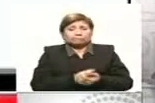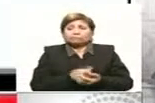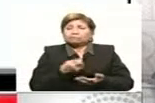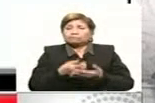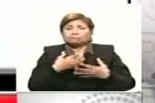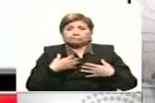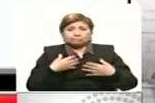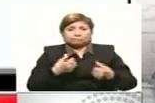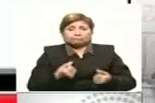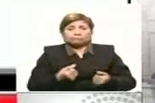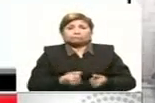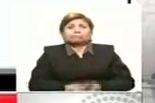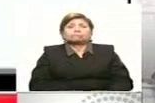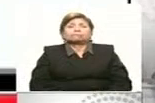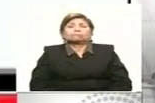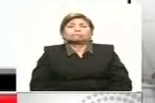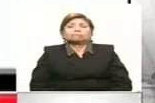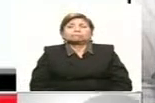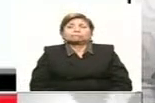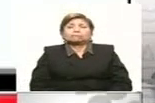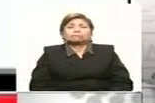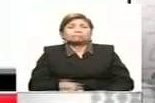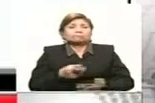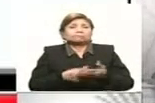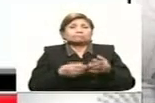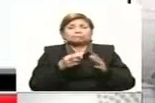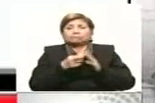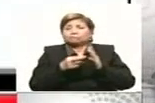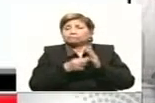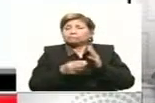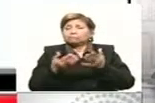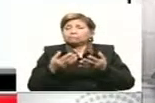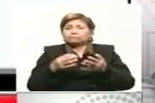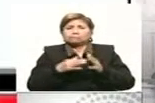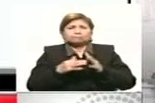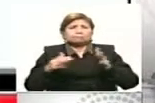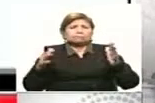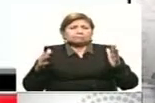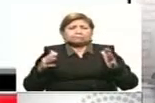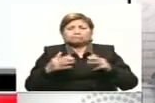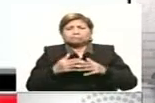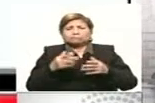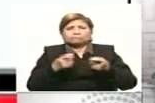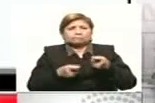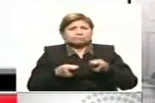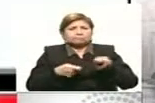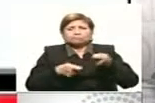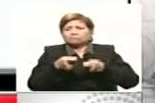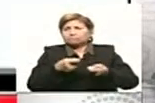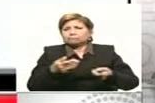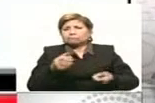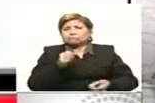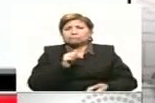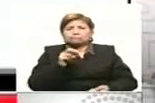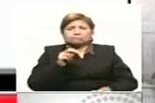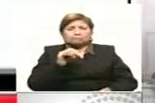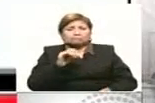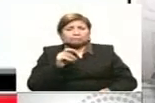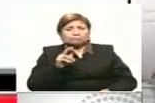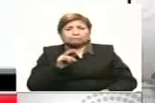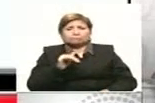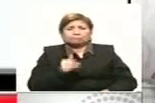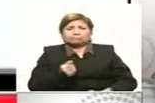salud, que recibe el sector salud. Un porcentaje muy grande se está destinando a la emergencia sanitaria, que